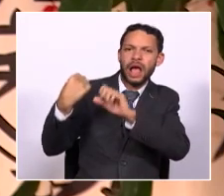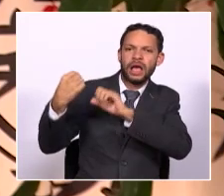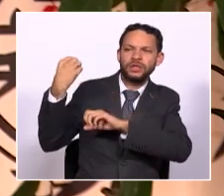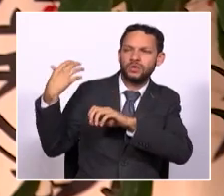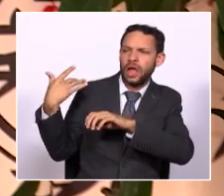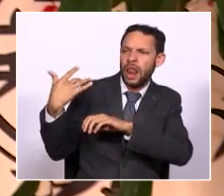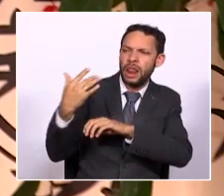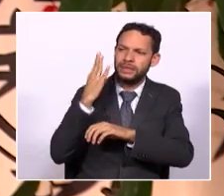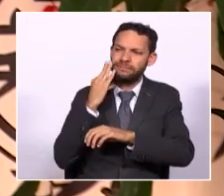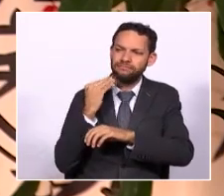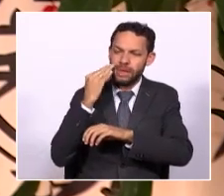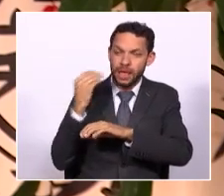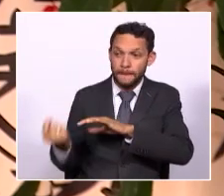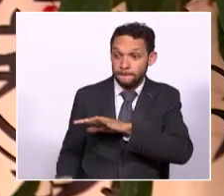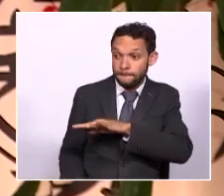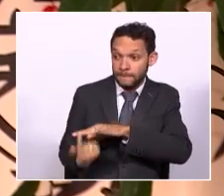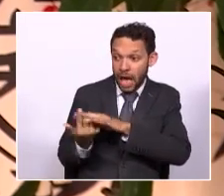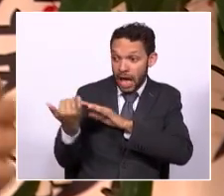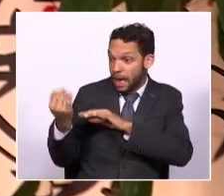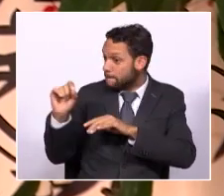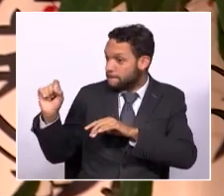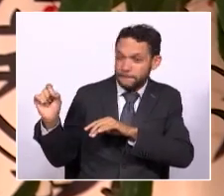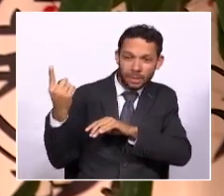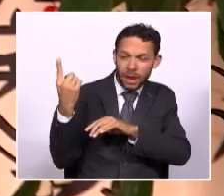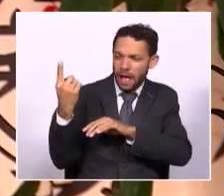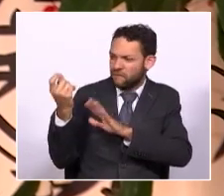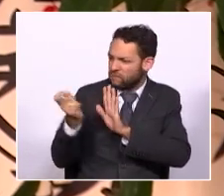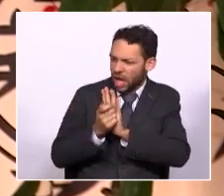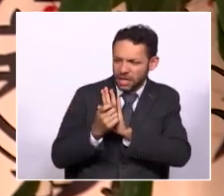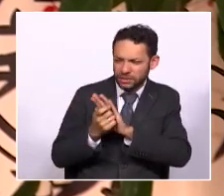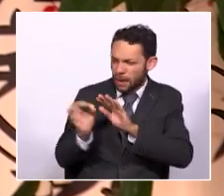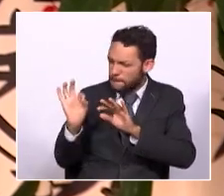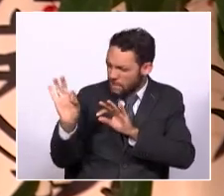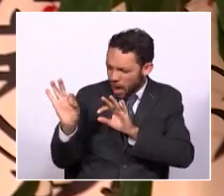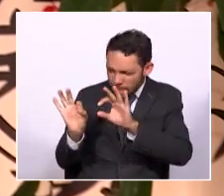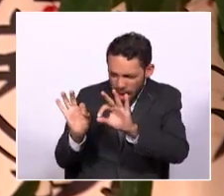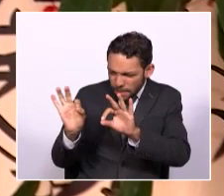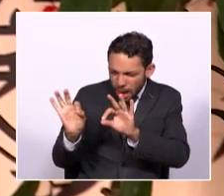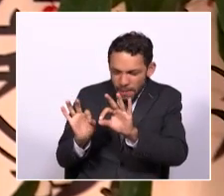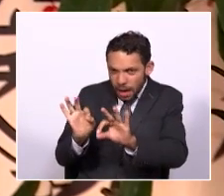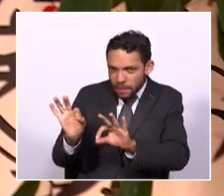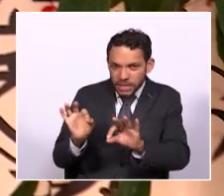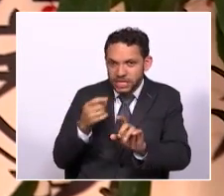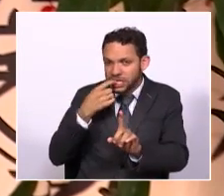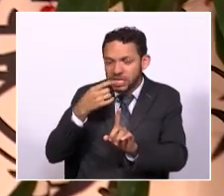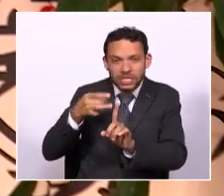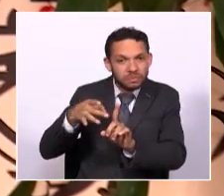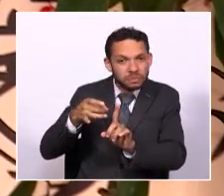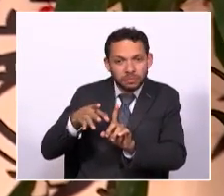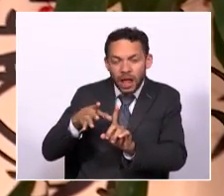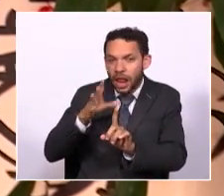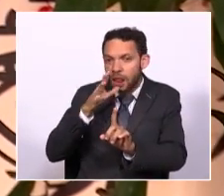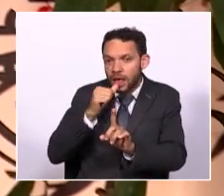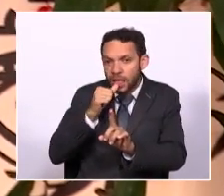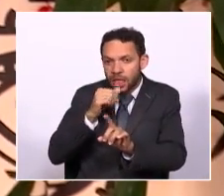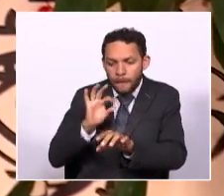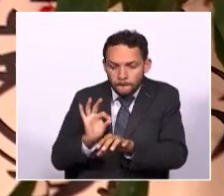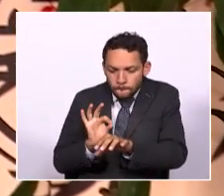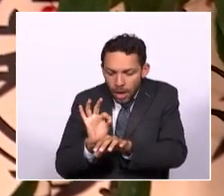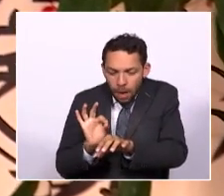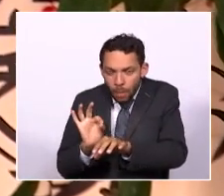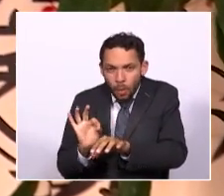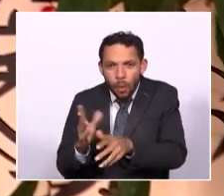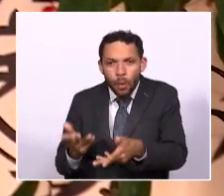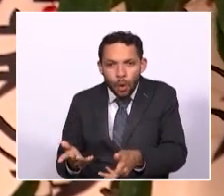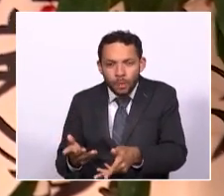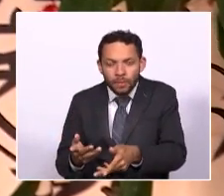Cuando nació la acupuntura, fue hace tantos años que no existía el metal. Y la acupuntura se hacía con las